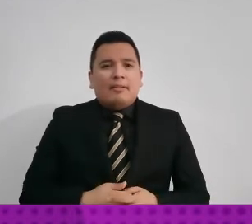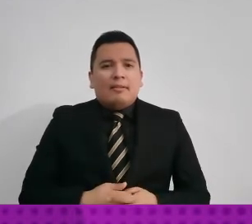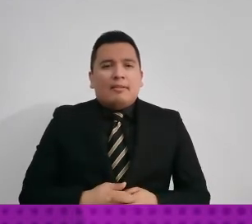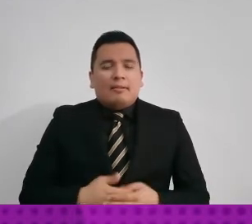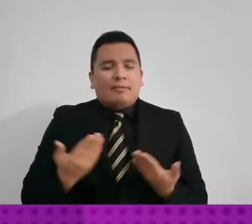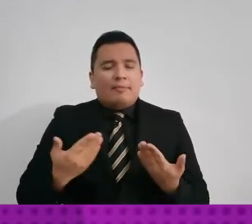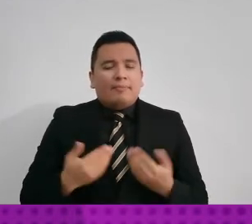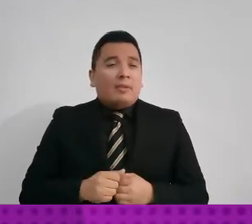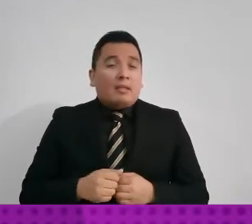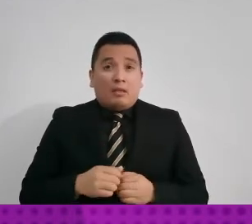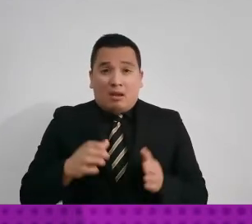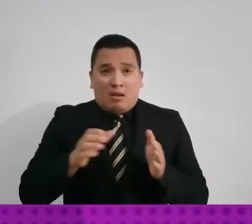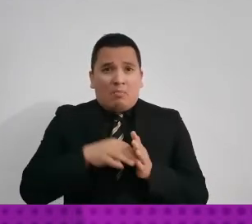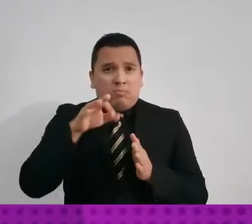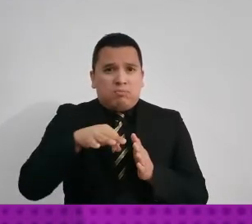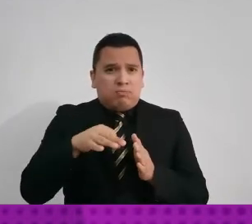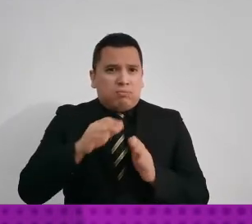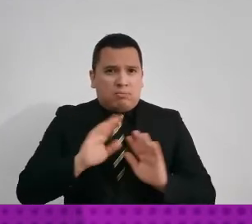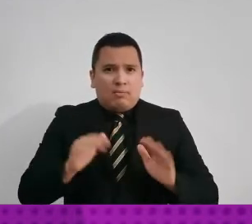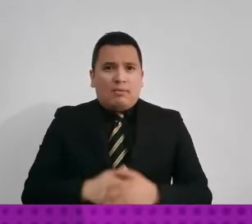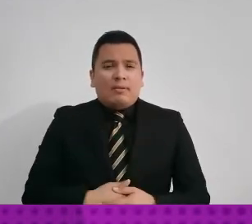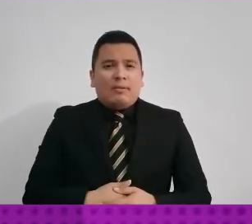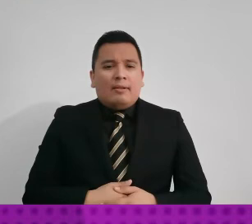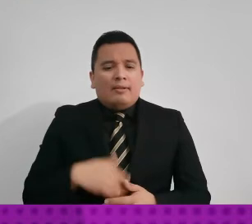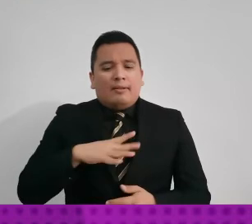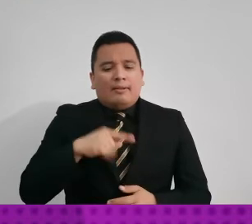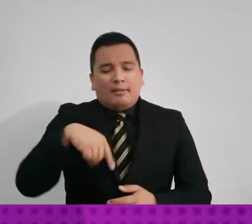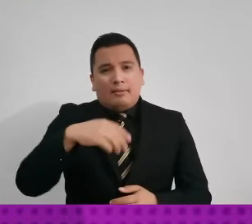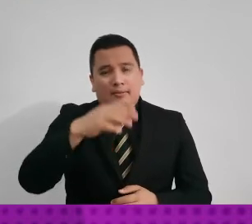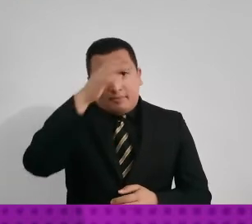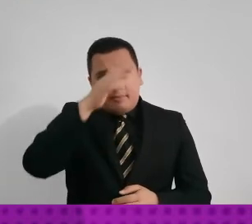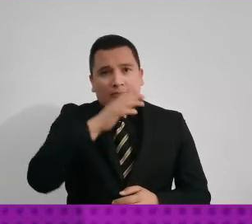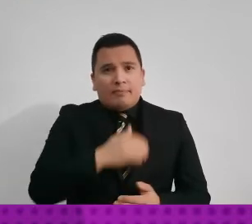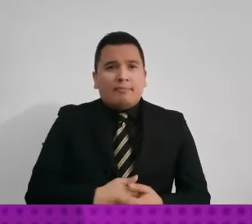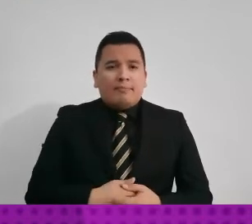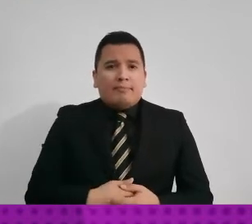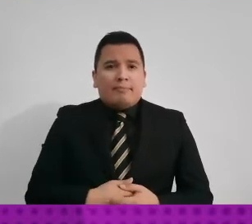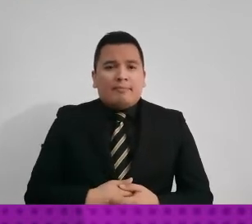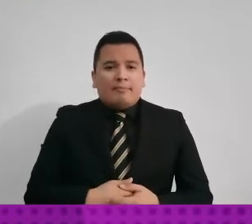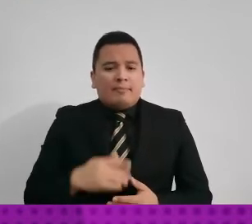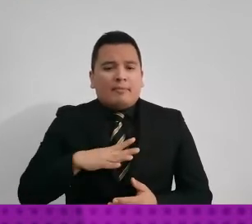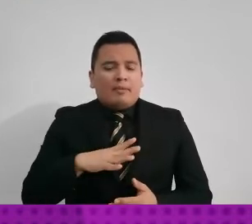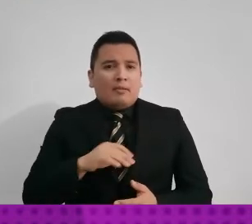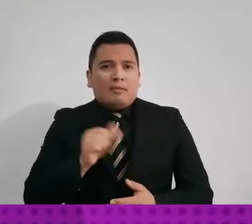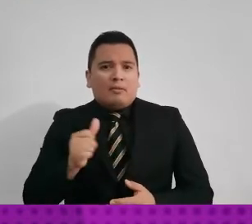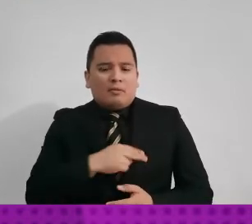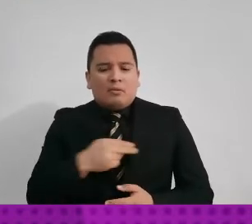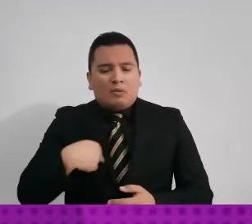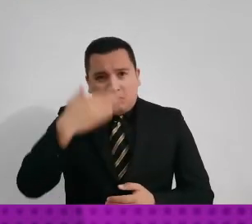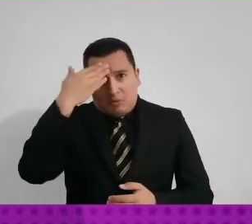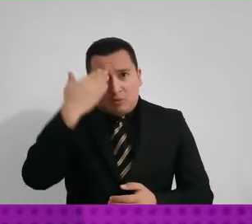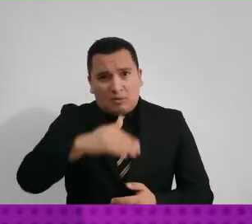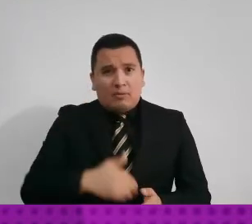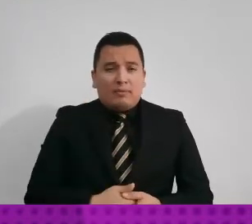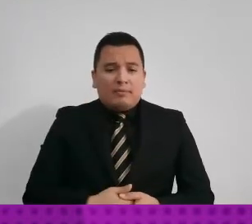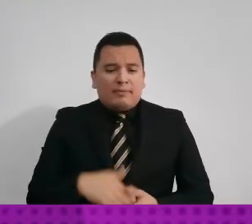Claro que sí. Y posterior a esta jornada electoral que se va a tener aquí en el estado de Coahuila, viene una cuestión